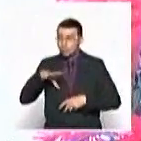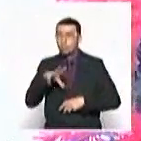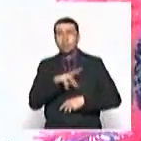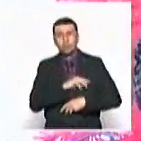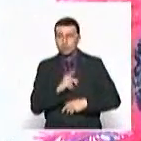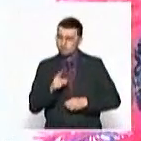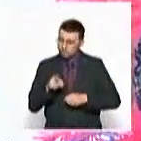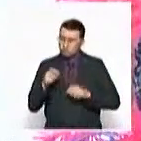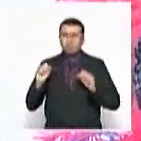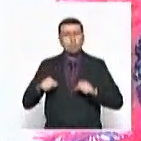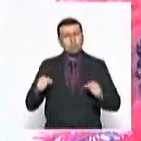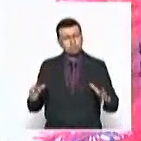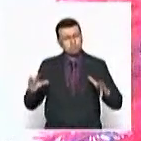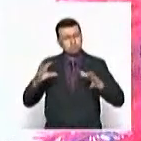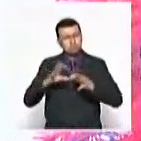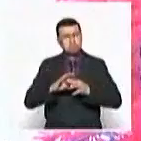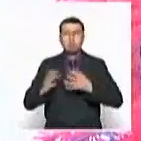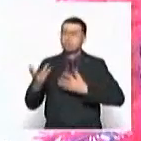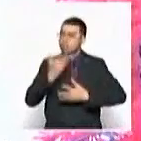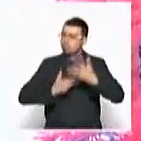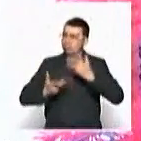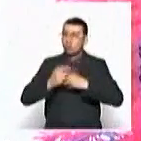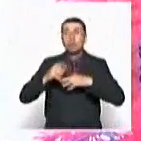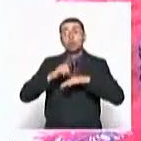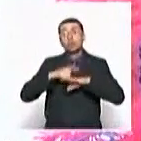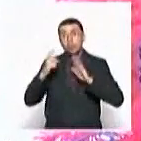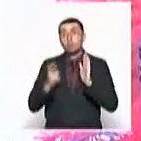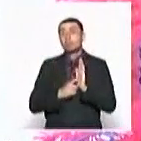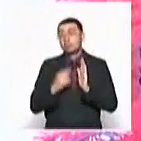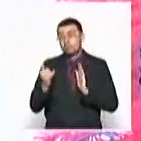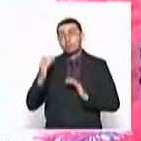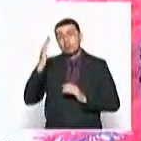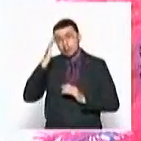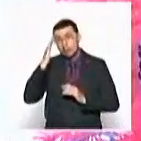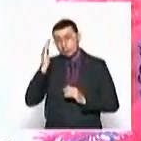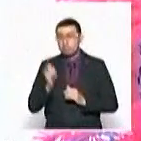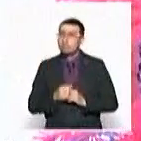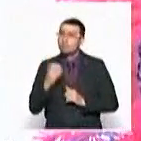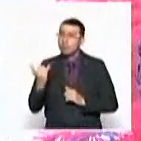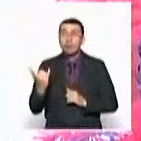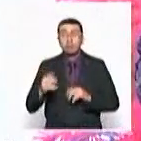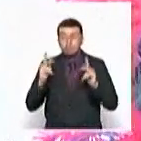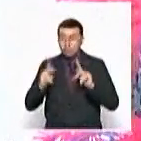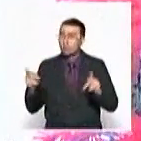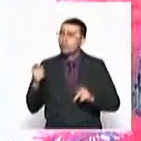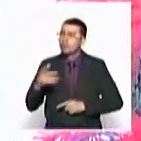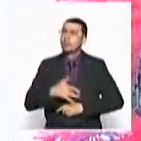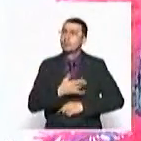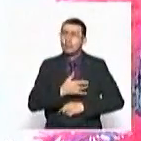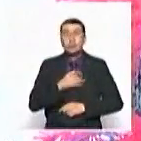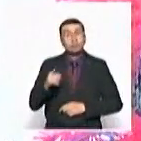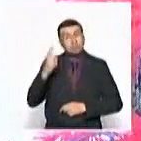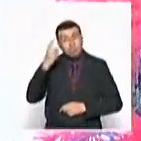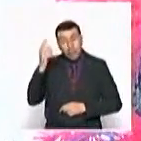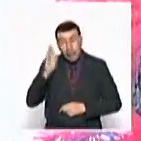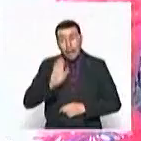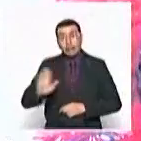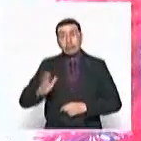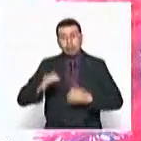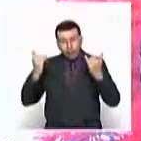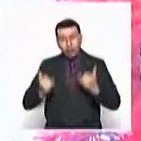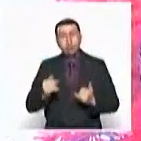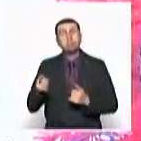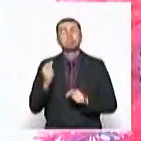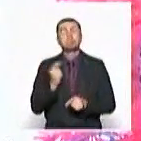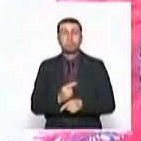en armonía con lo que gran parte de la humanidad está sintiendo y está pensando en ese momento. Por